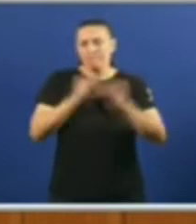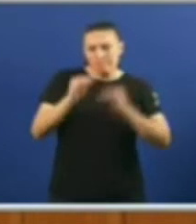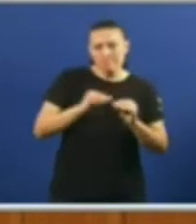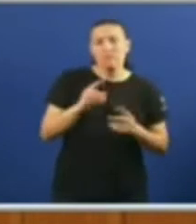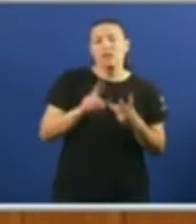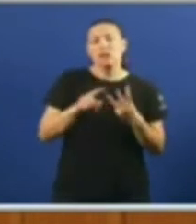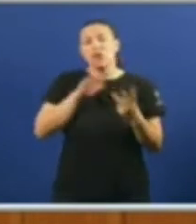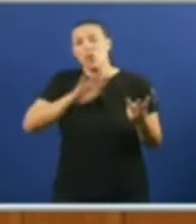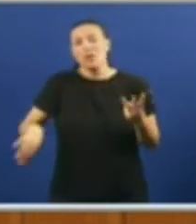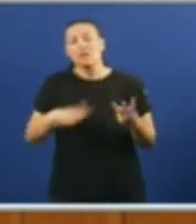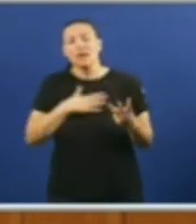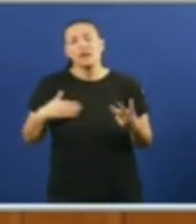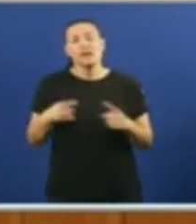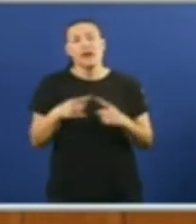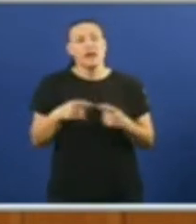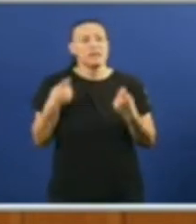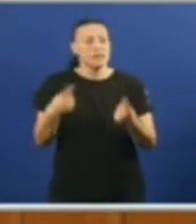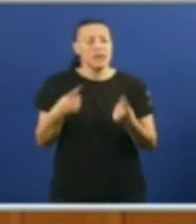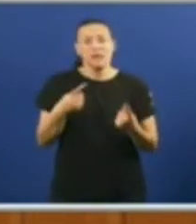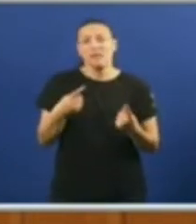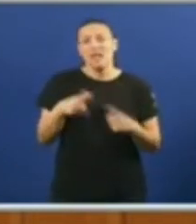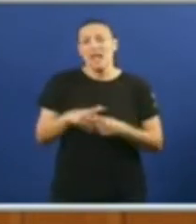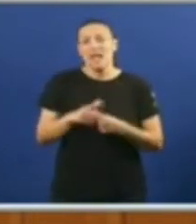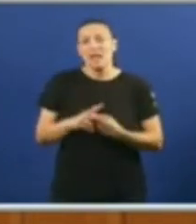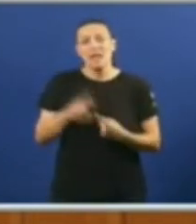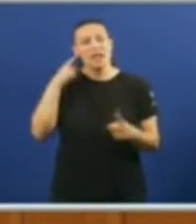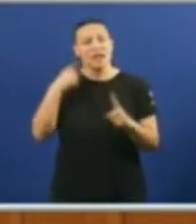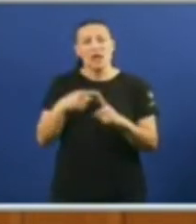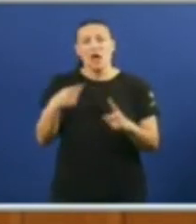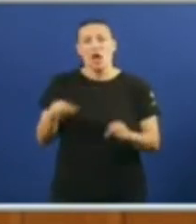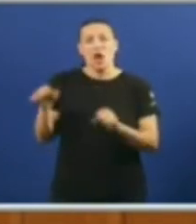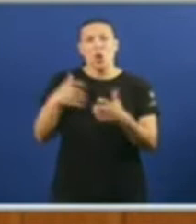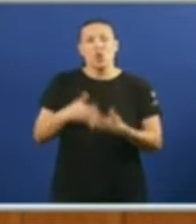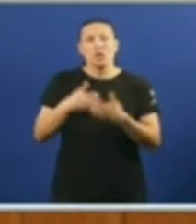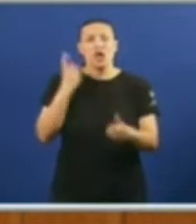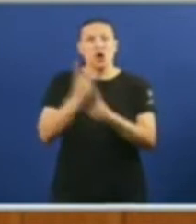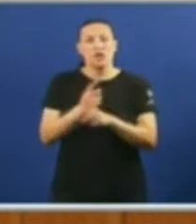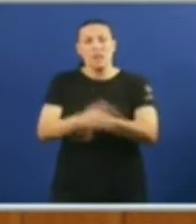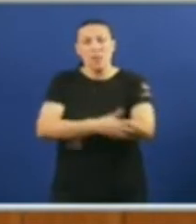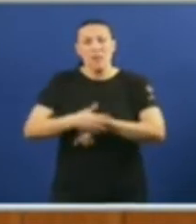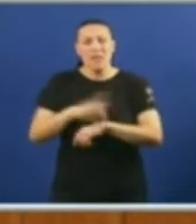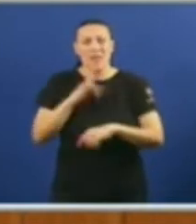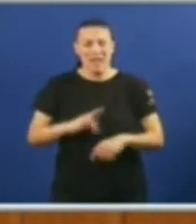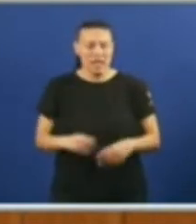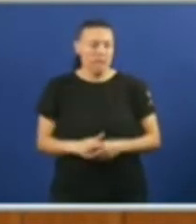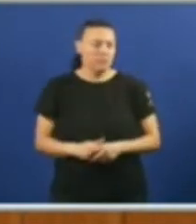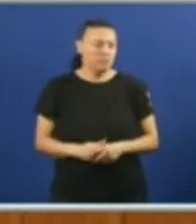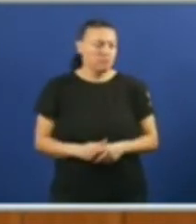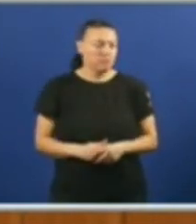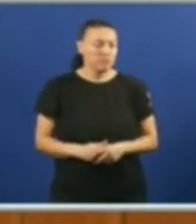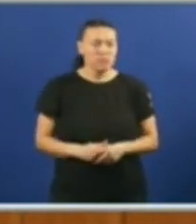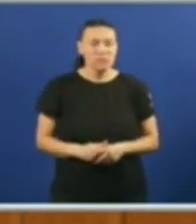en último lugar, que esta sexa tamén unha ferramenta para loitar contra a pobreza enerxética. E permítanme